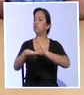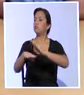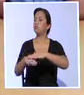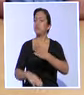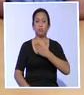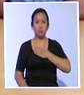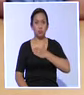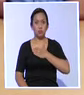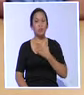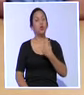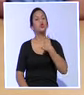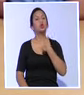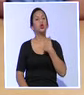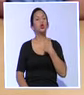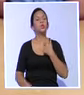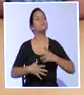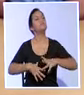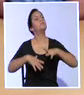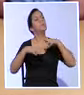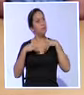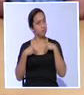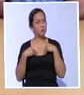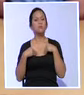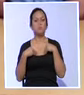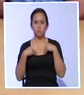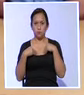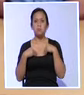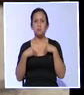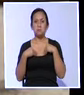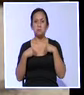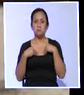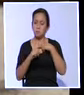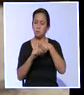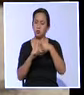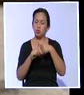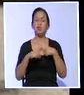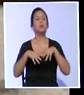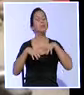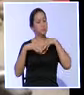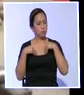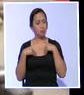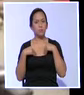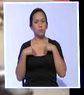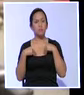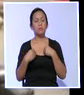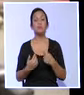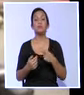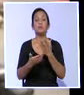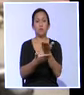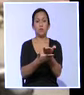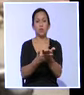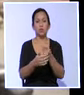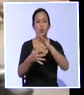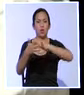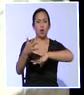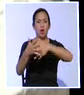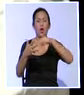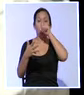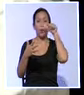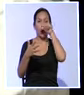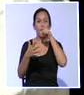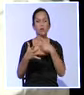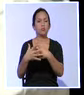es acogido por nosotros de muy buena forma entre sus propuestas plantea la eliminación de la tabla de consumo de